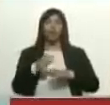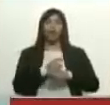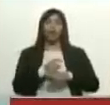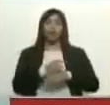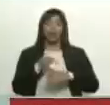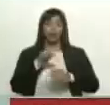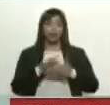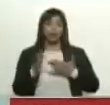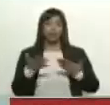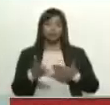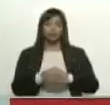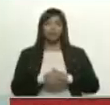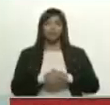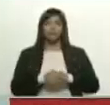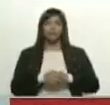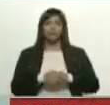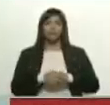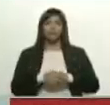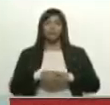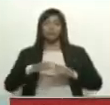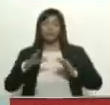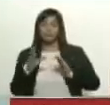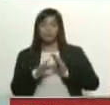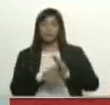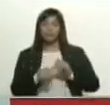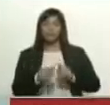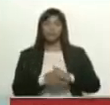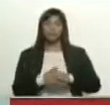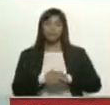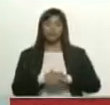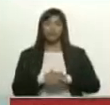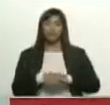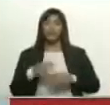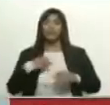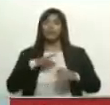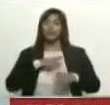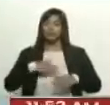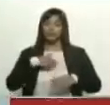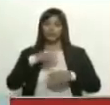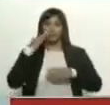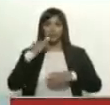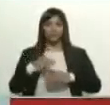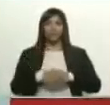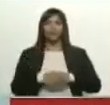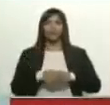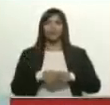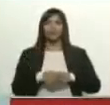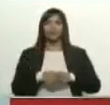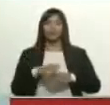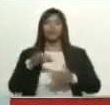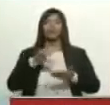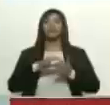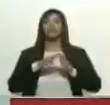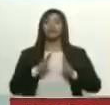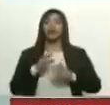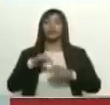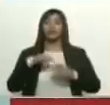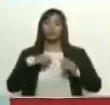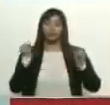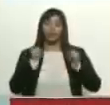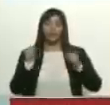entre ellas asaltar el conflicto de alistamiento militar de San Jacinto en